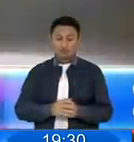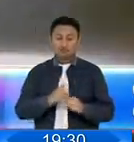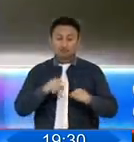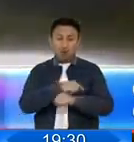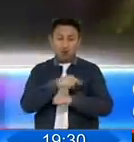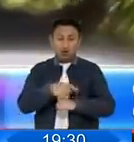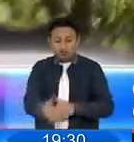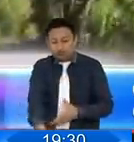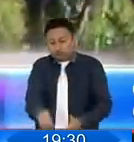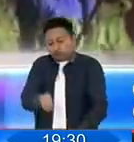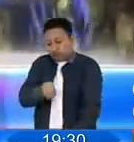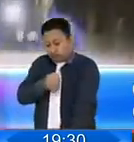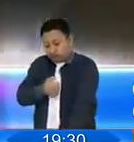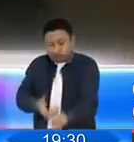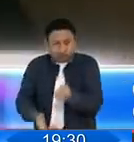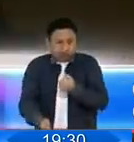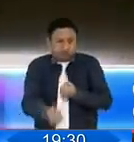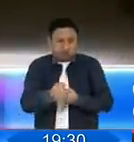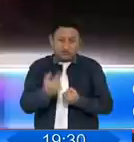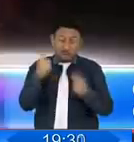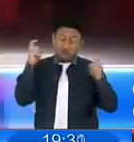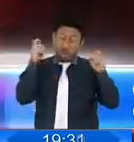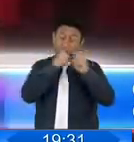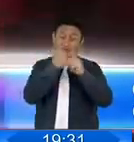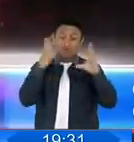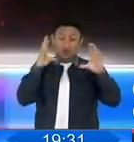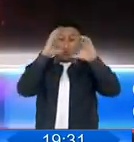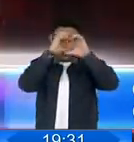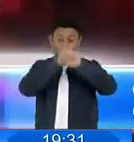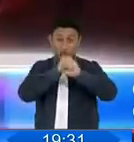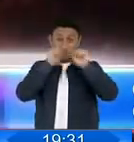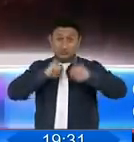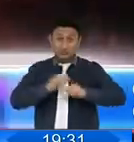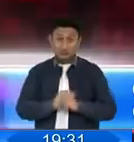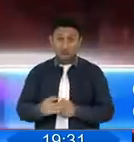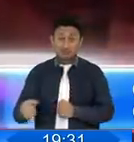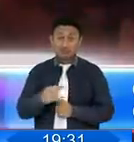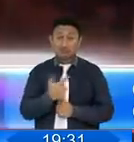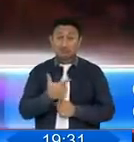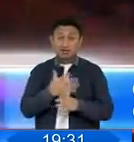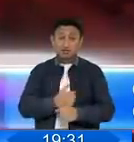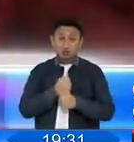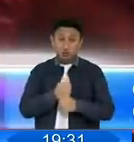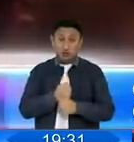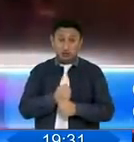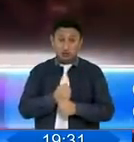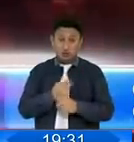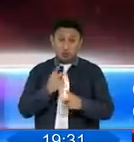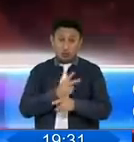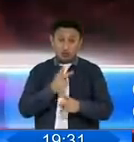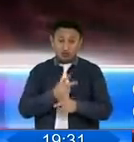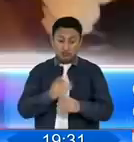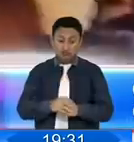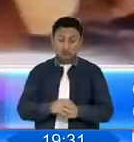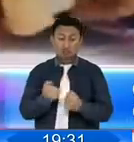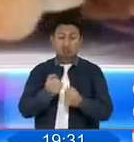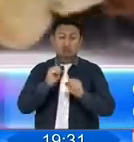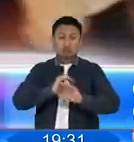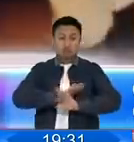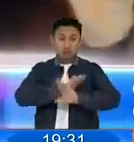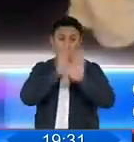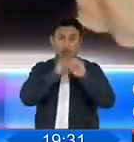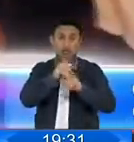vencer el terreno irregular, la oscuridad y lidiar con los protocolos de bioseguridad. En horas de la madrugada, los rescatistas del